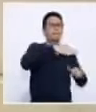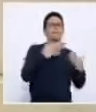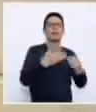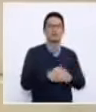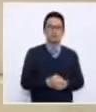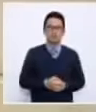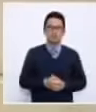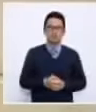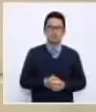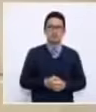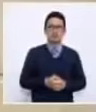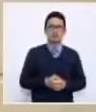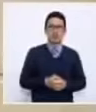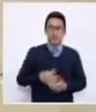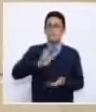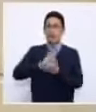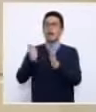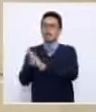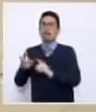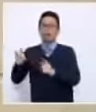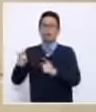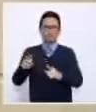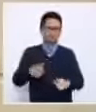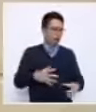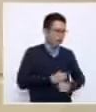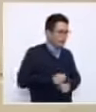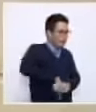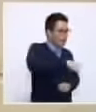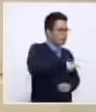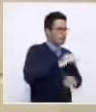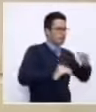¿Cómo se va a hacer una paz cuando hay hambre? Hay desigualdad.